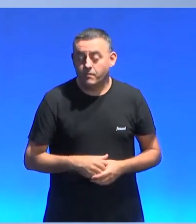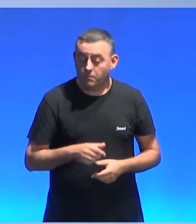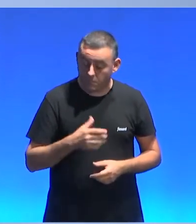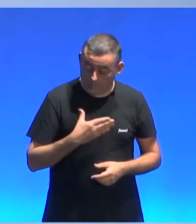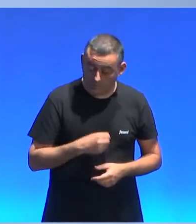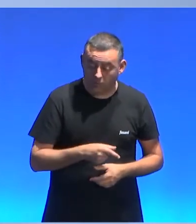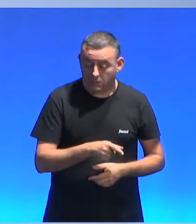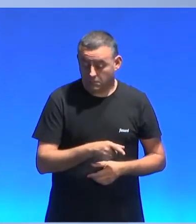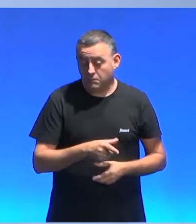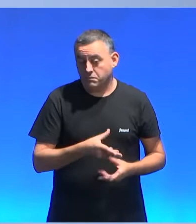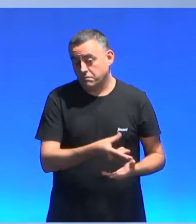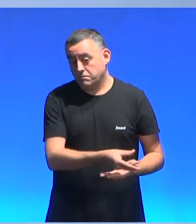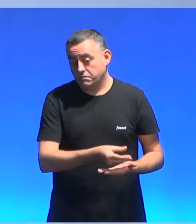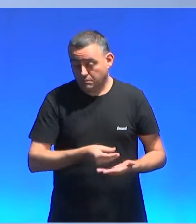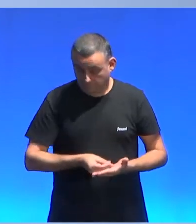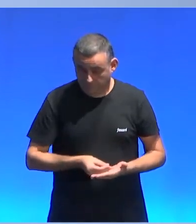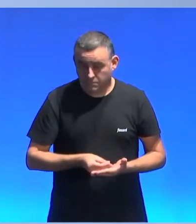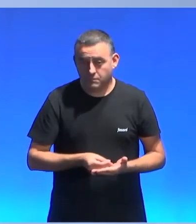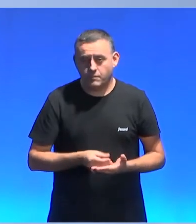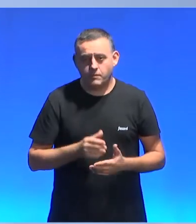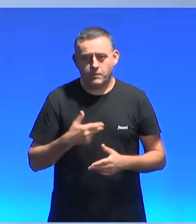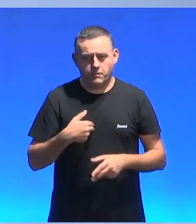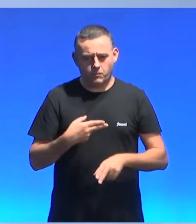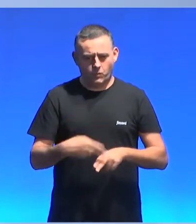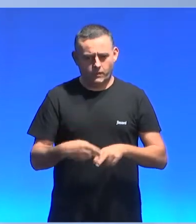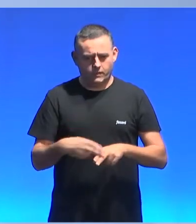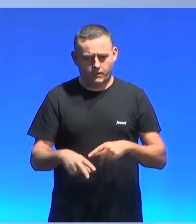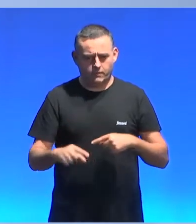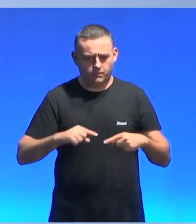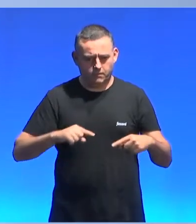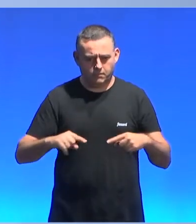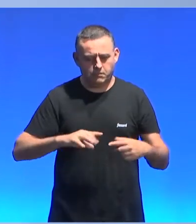abertura o cambio de su política.